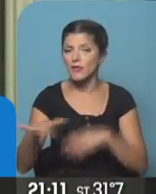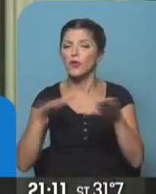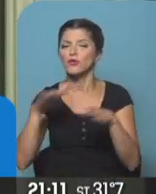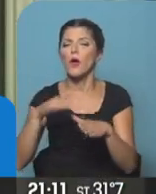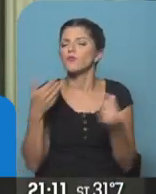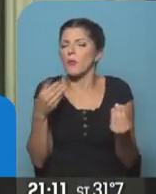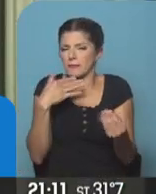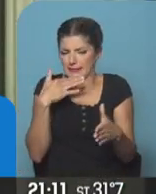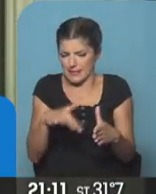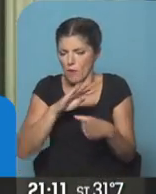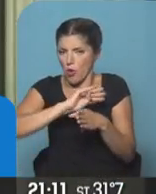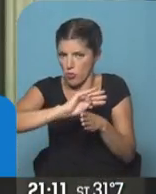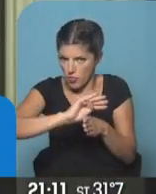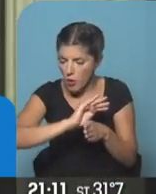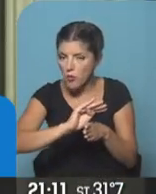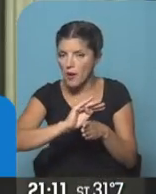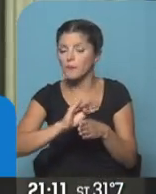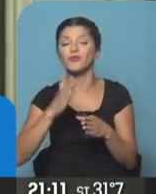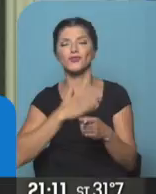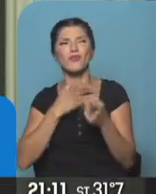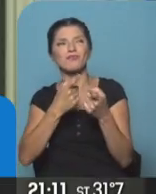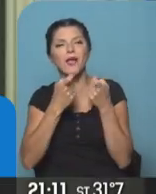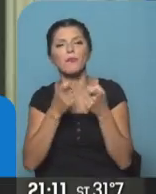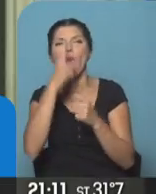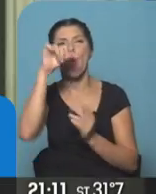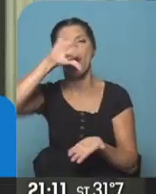Nosotros queremos dejar de ser un